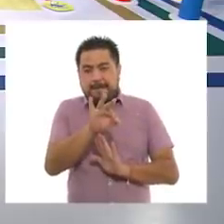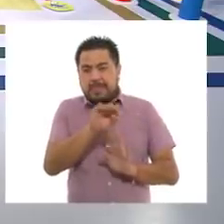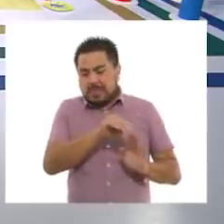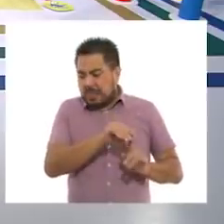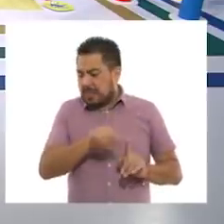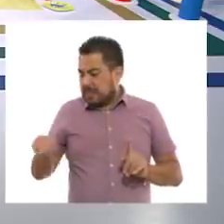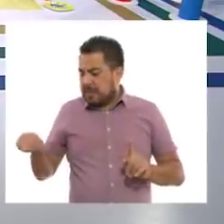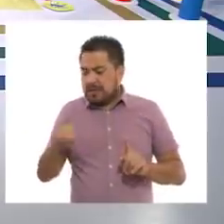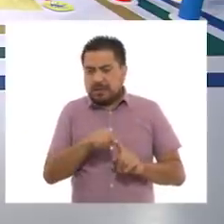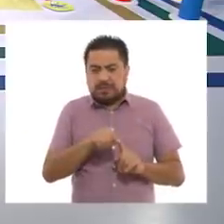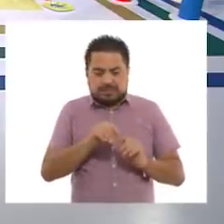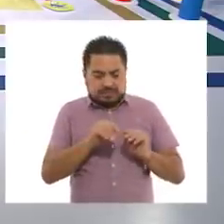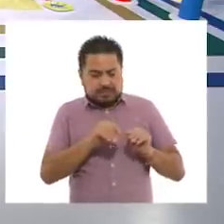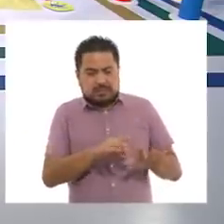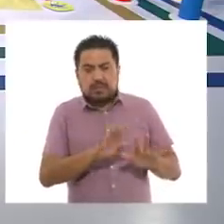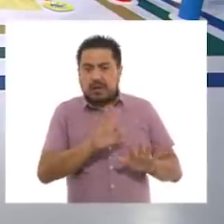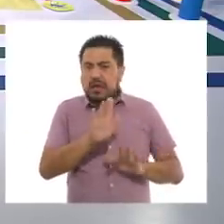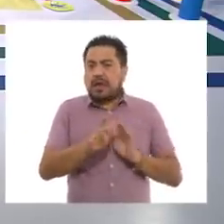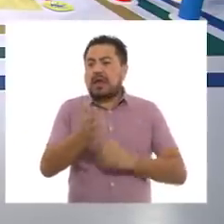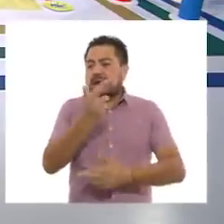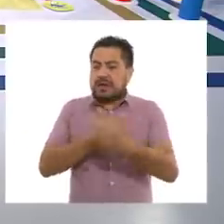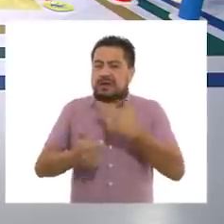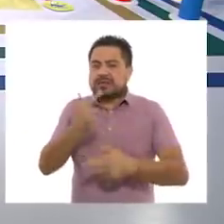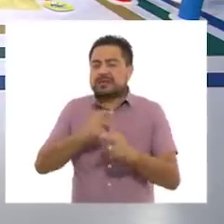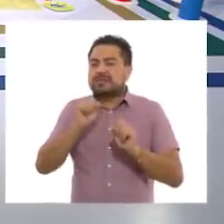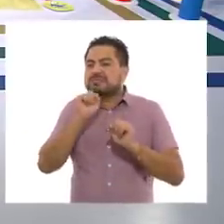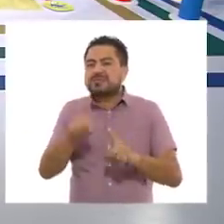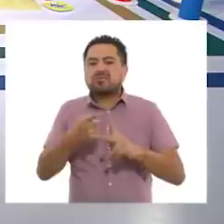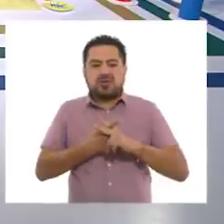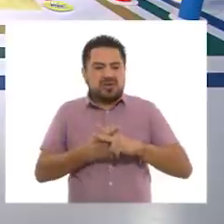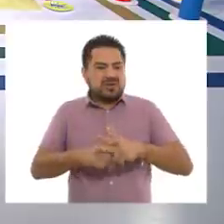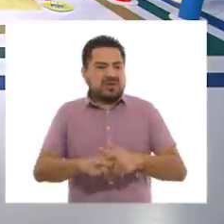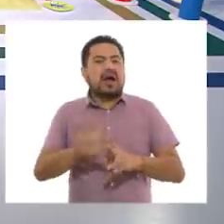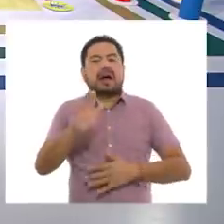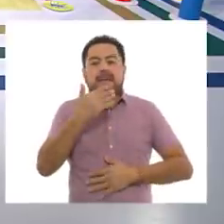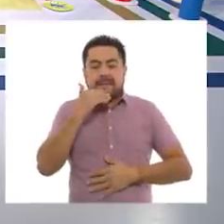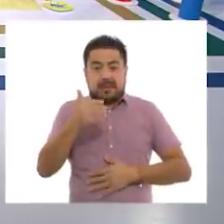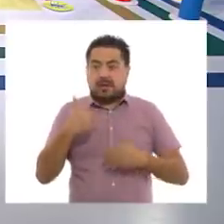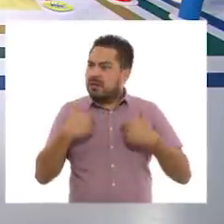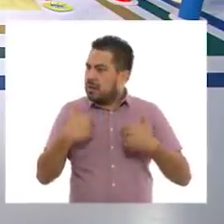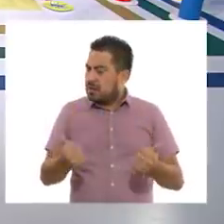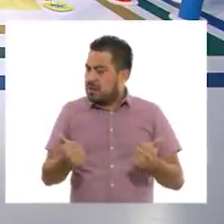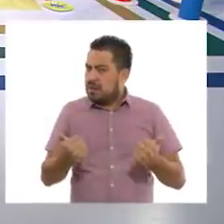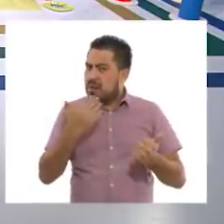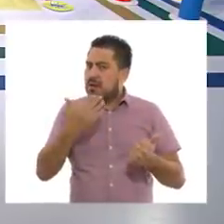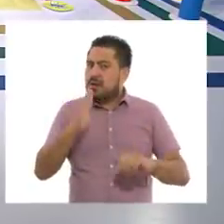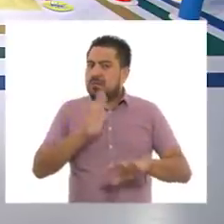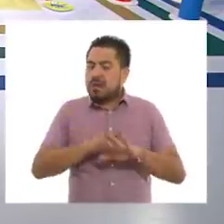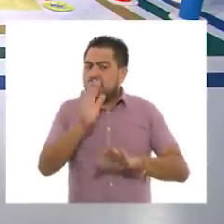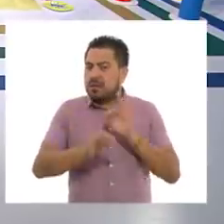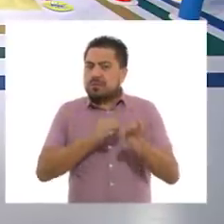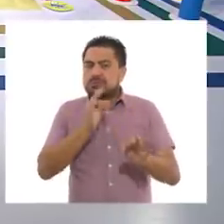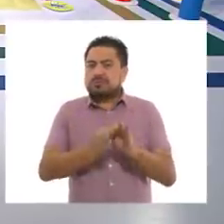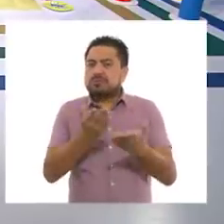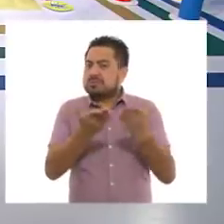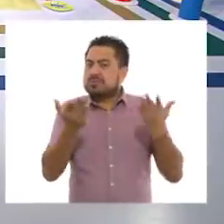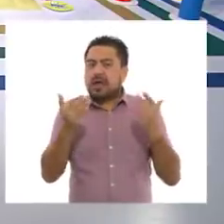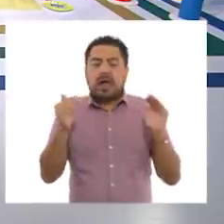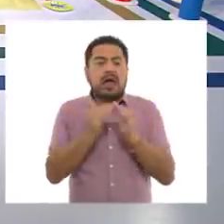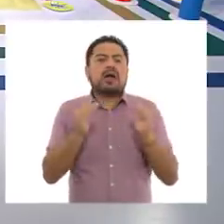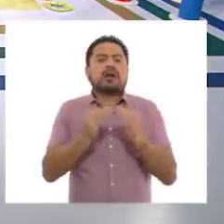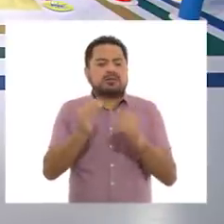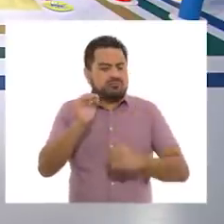y lo regresas. Y ya, regresamos aquí a donde iniciamos. Muy bien. ¿Entendimos? ¿Están listos y listas allá en su casa?